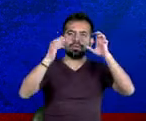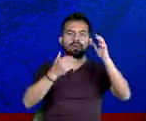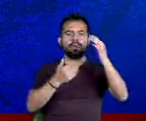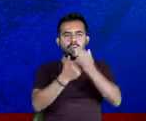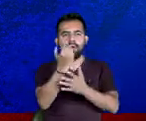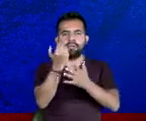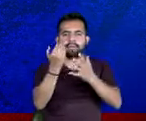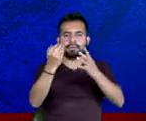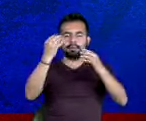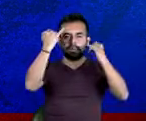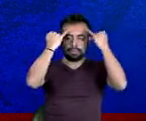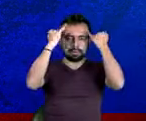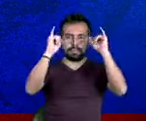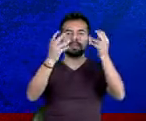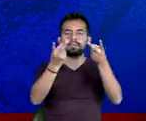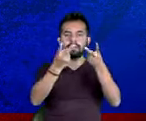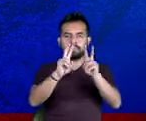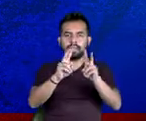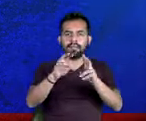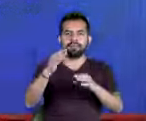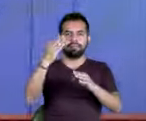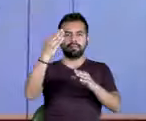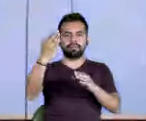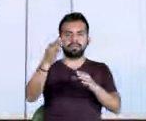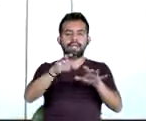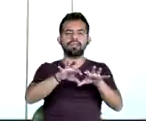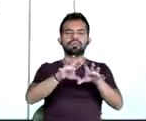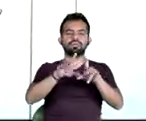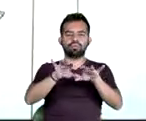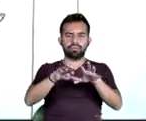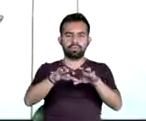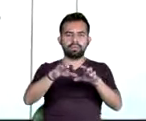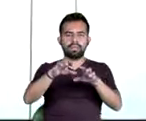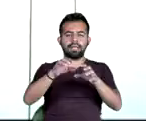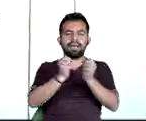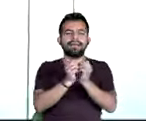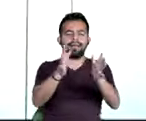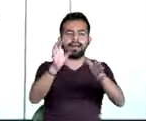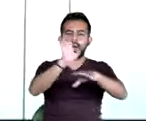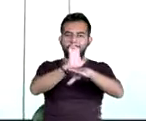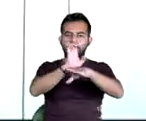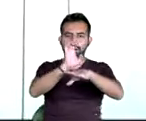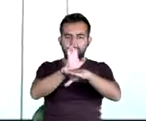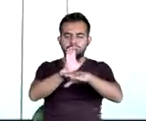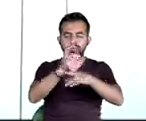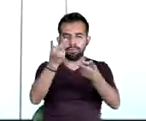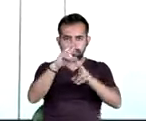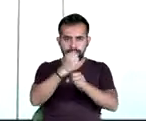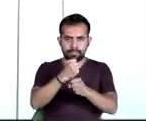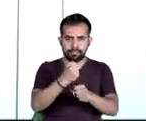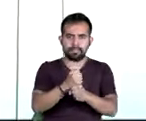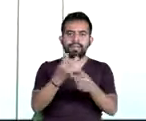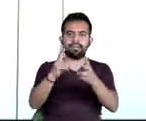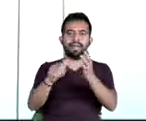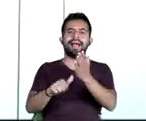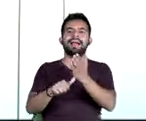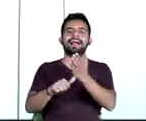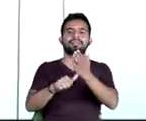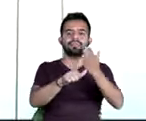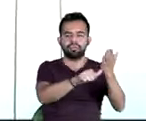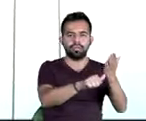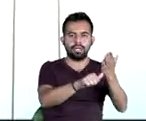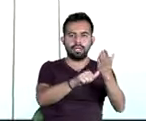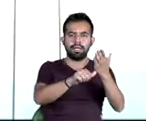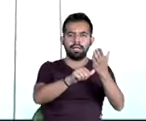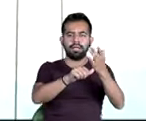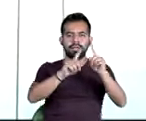Ha trabajado como subsecretaria general de inteligencia del Ecuador, ha sido consultora de las Naciones Unidas y es asesora para América Latina